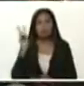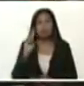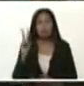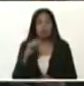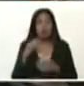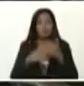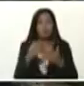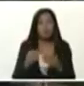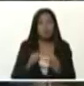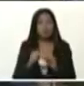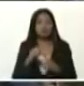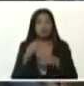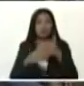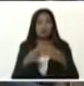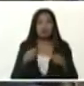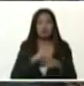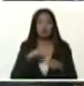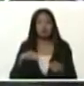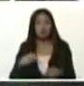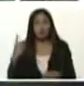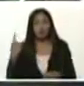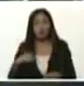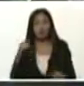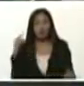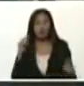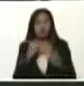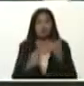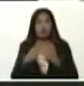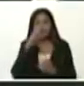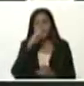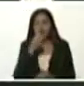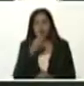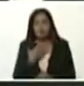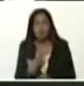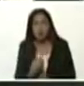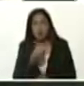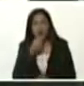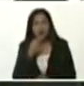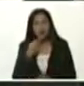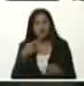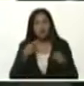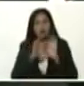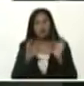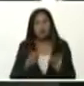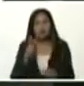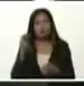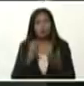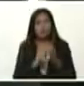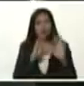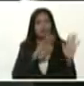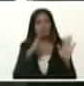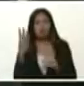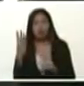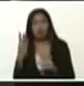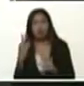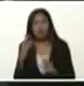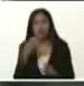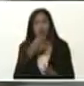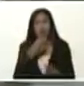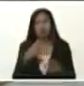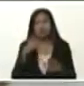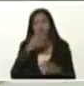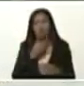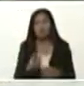salir adelante y vamos a tener un fin de año bueno y bonito. 2019, Navidades y fin de